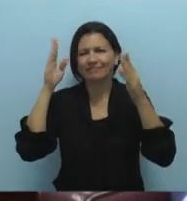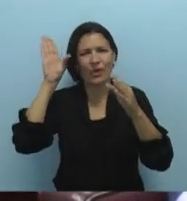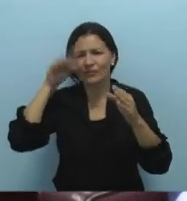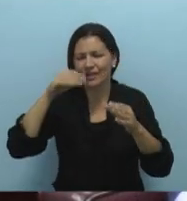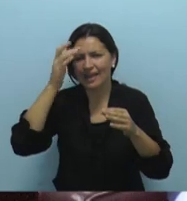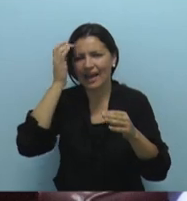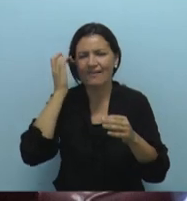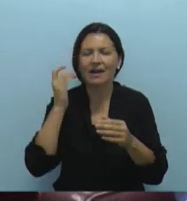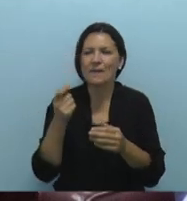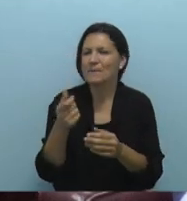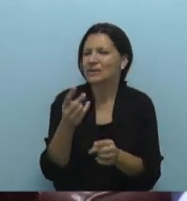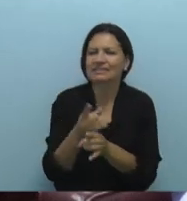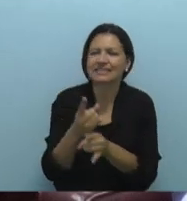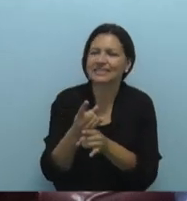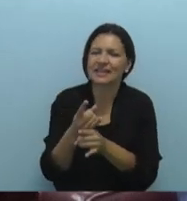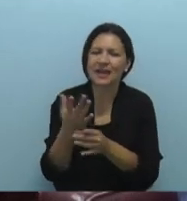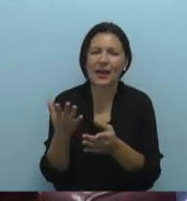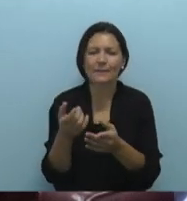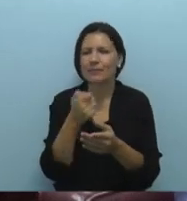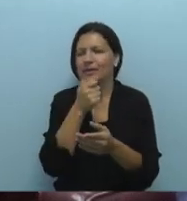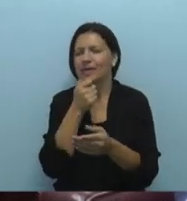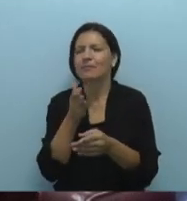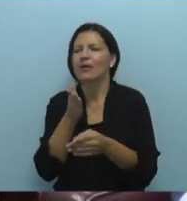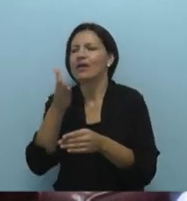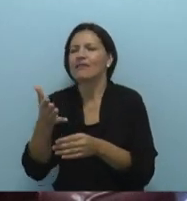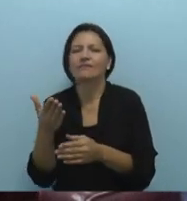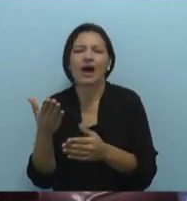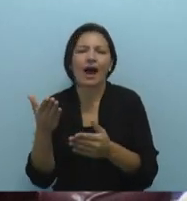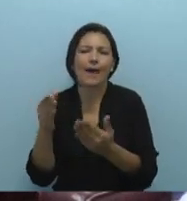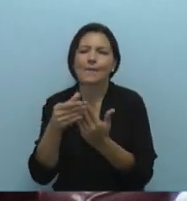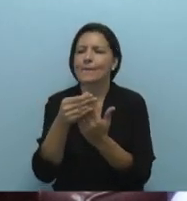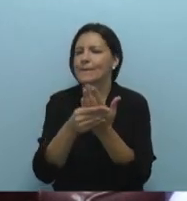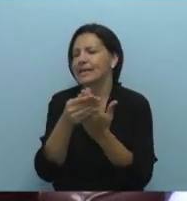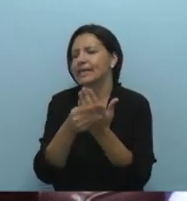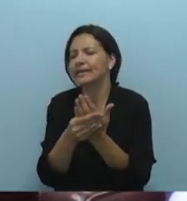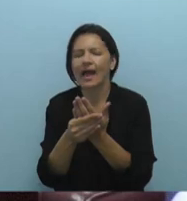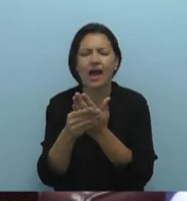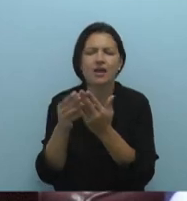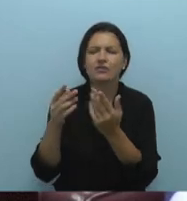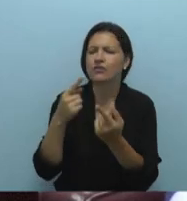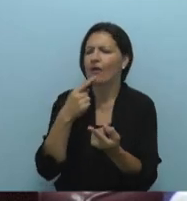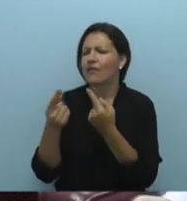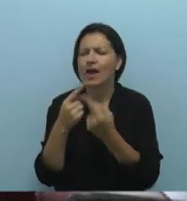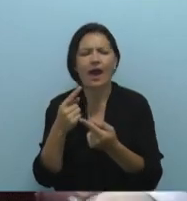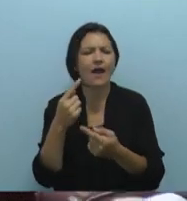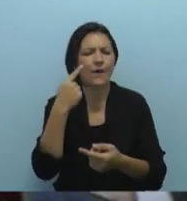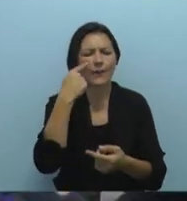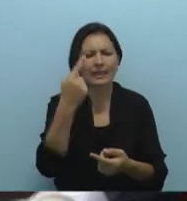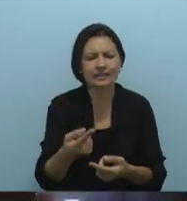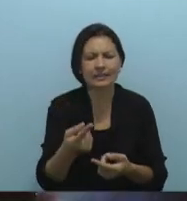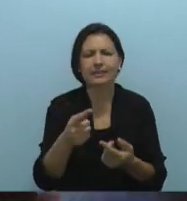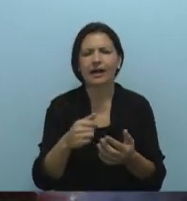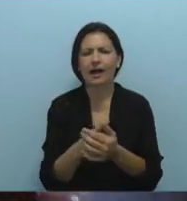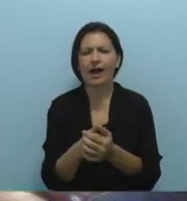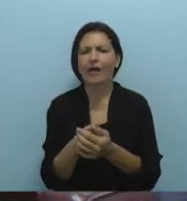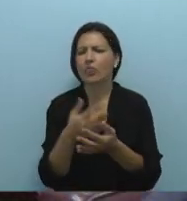Otilia haciendo trámites en un ministerio o visitándonos a